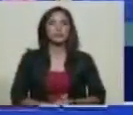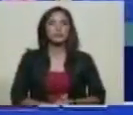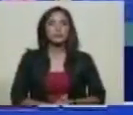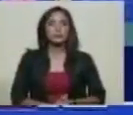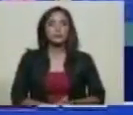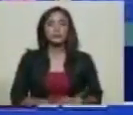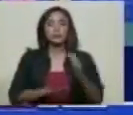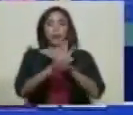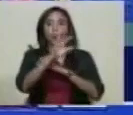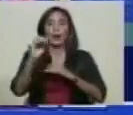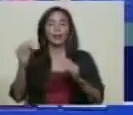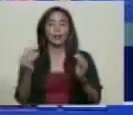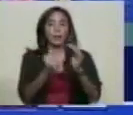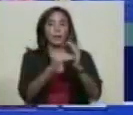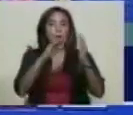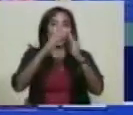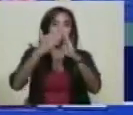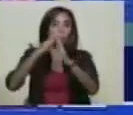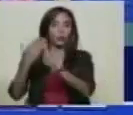40 mil comunidades.